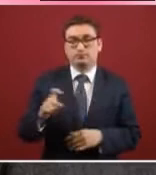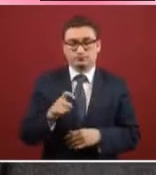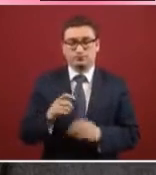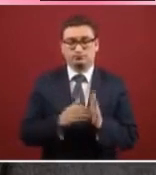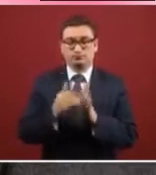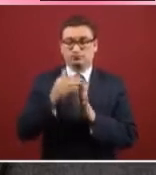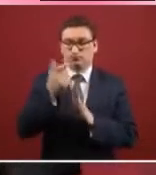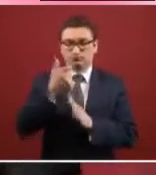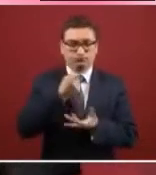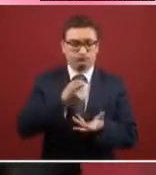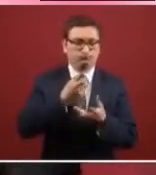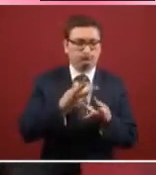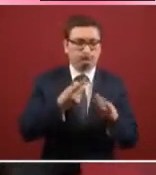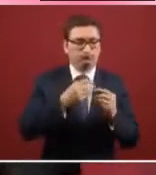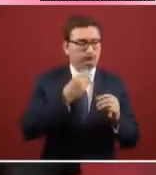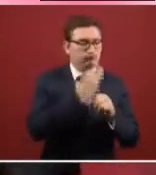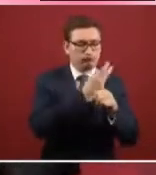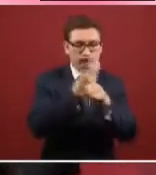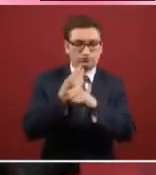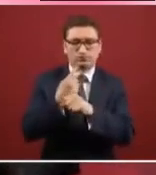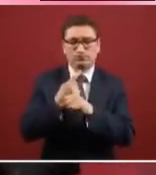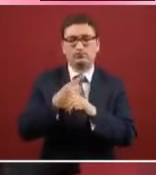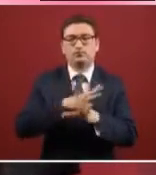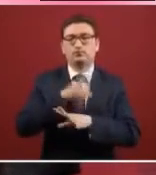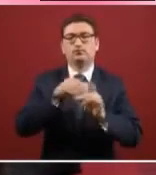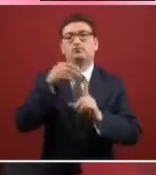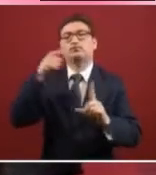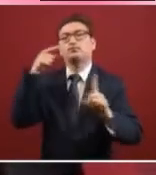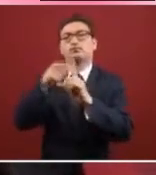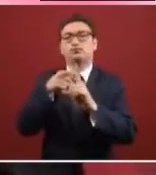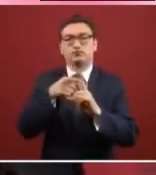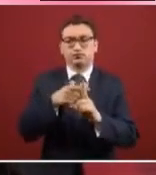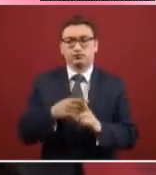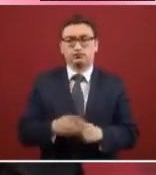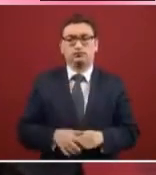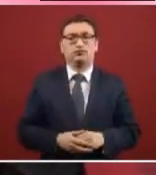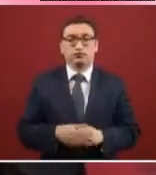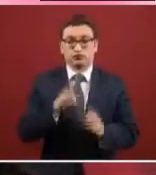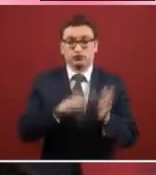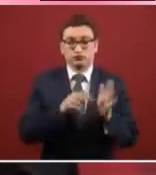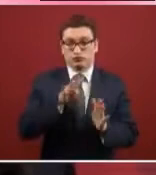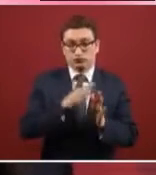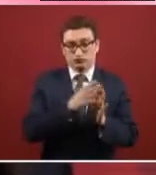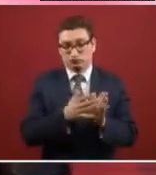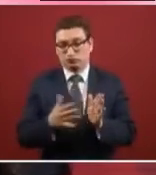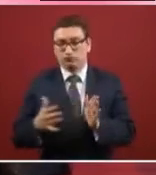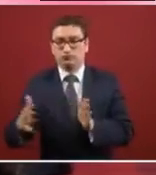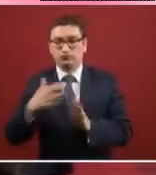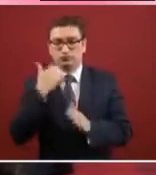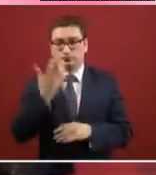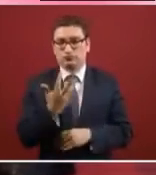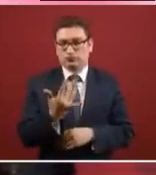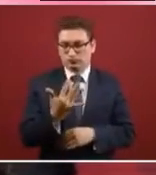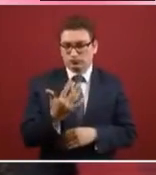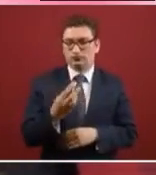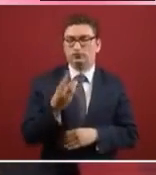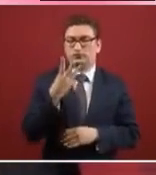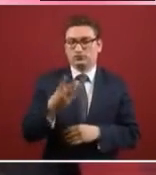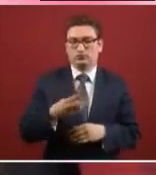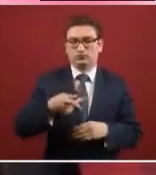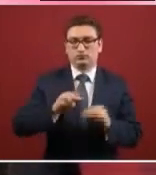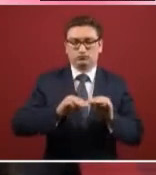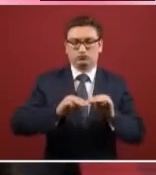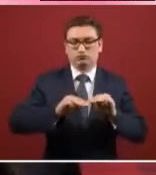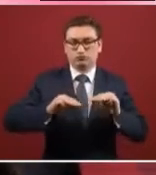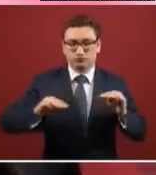millones de pesos para una meta total en este, año que se terminó fueron 53 kilómetros con